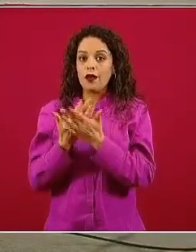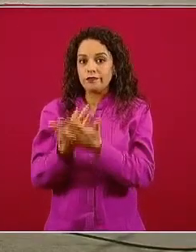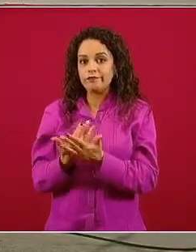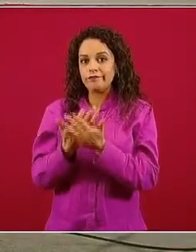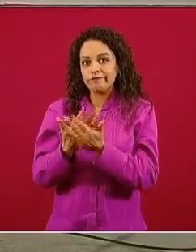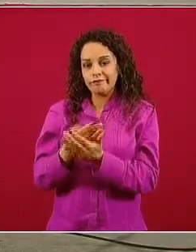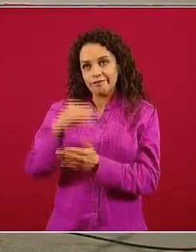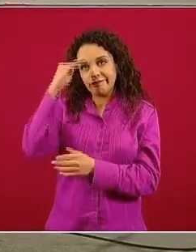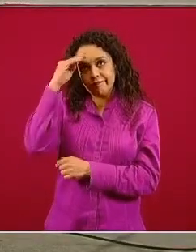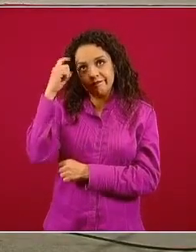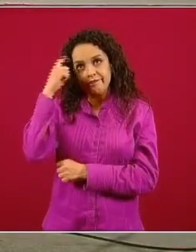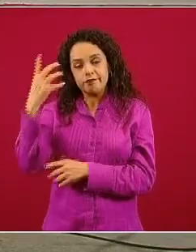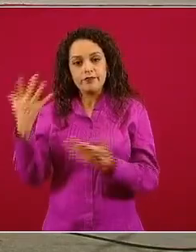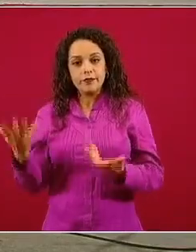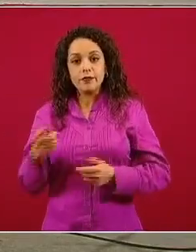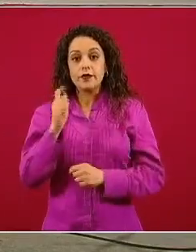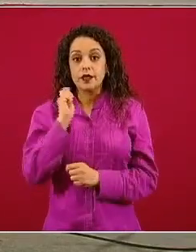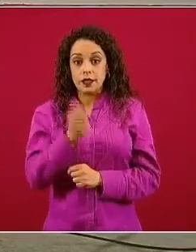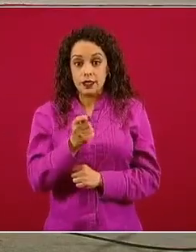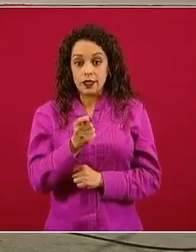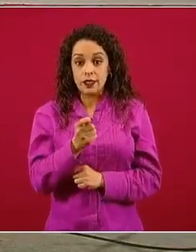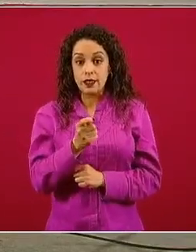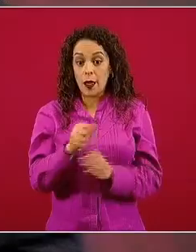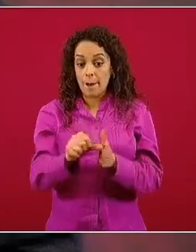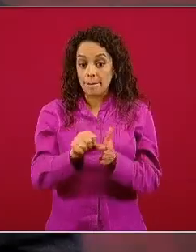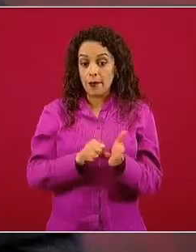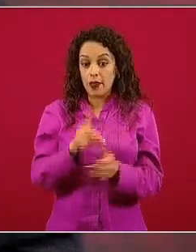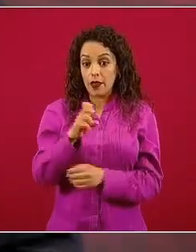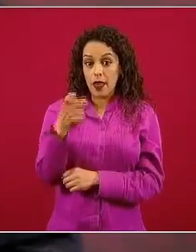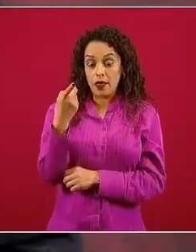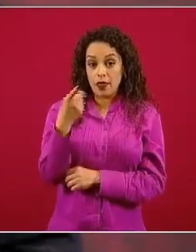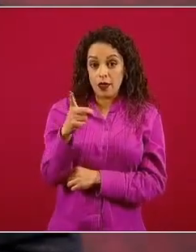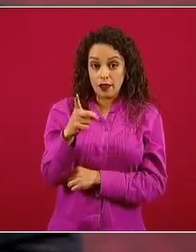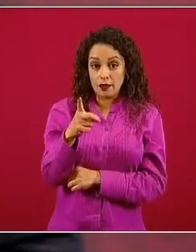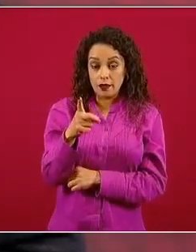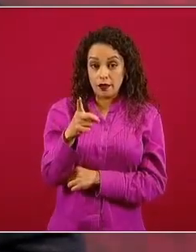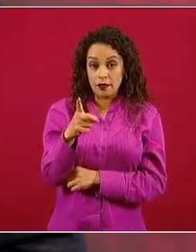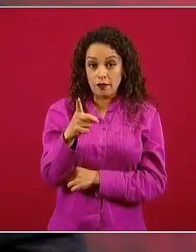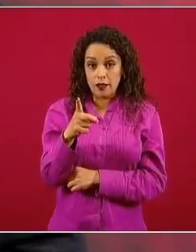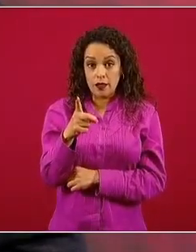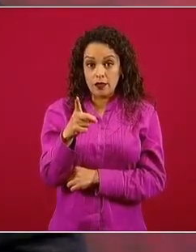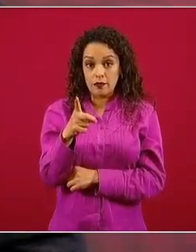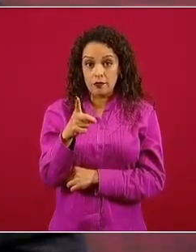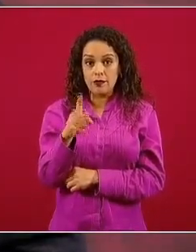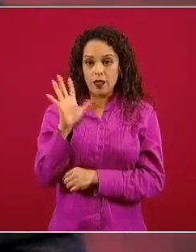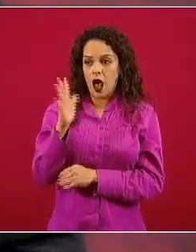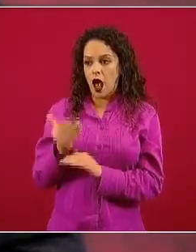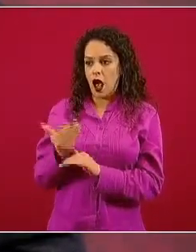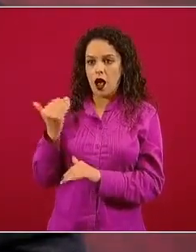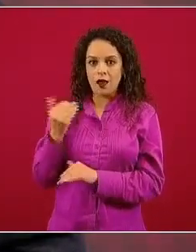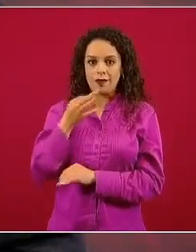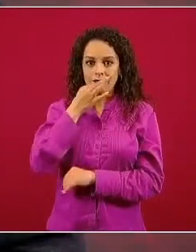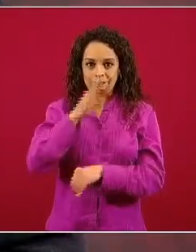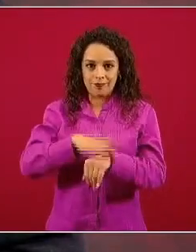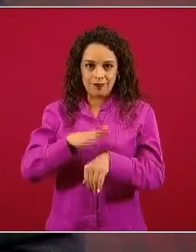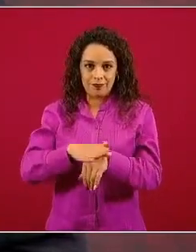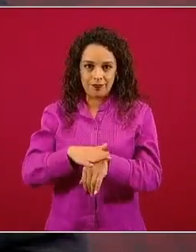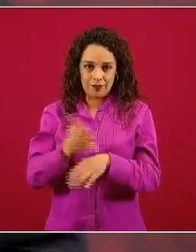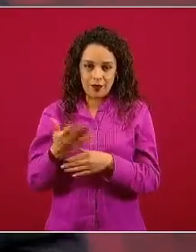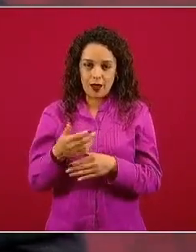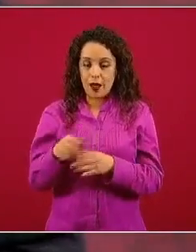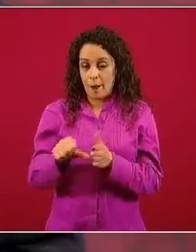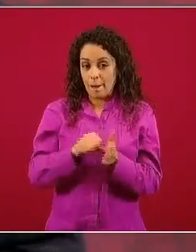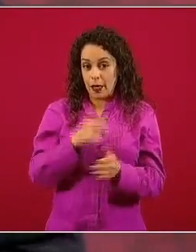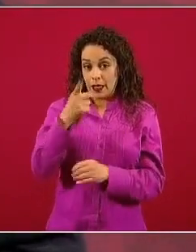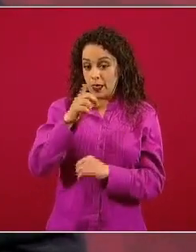pudiera colocar la vacuna en el mes de diciembre, como ya se ha comunicado previamente a finales de diciembre, que